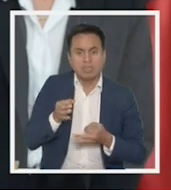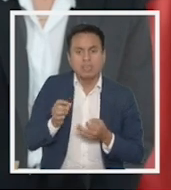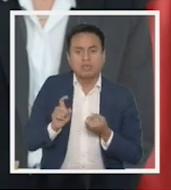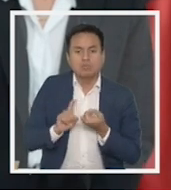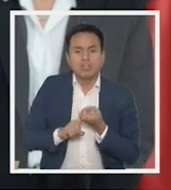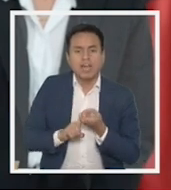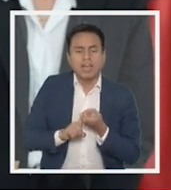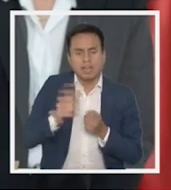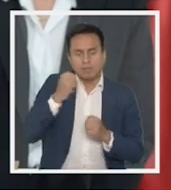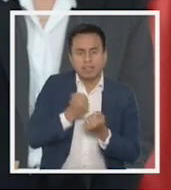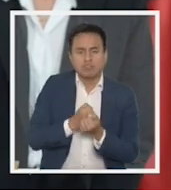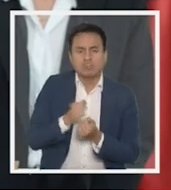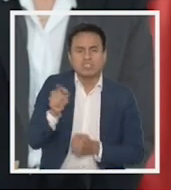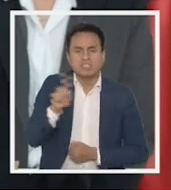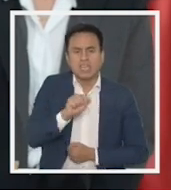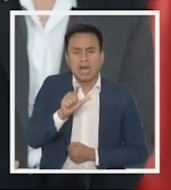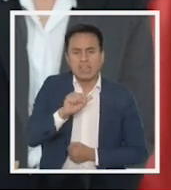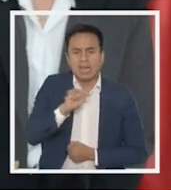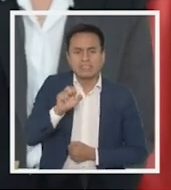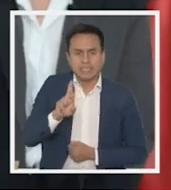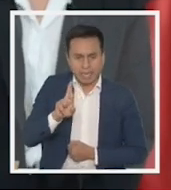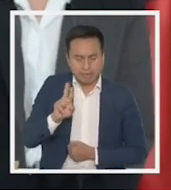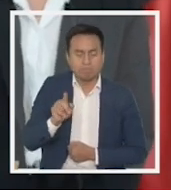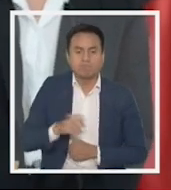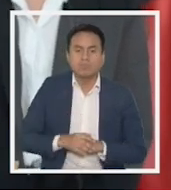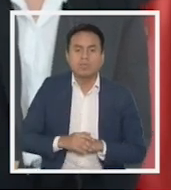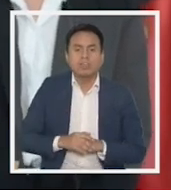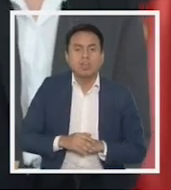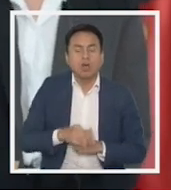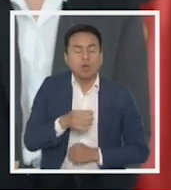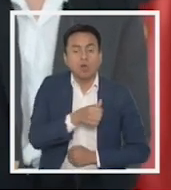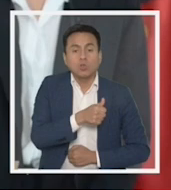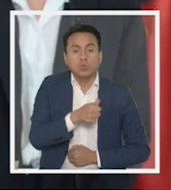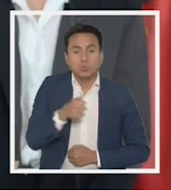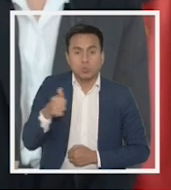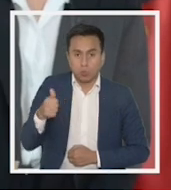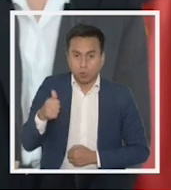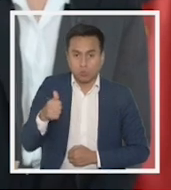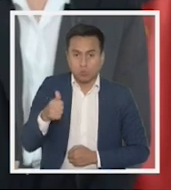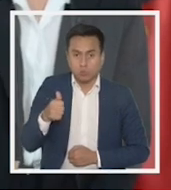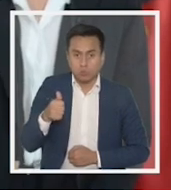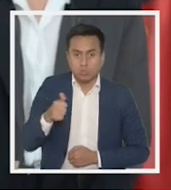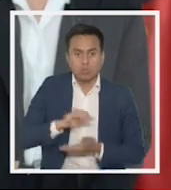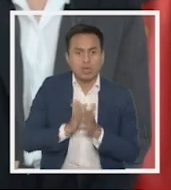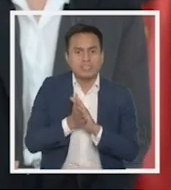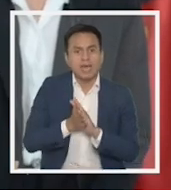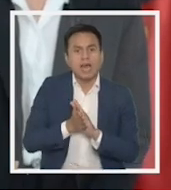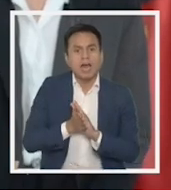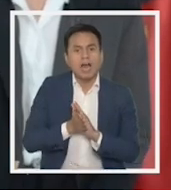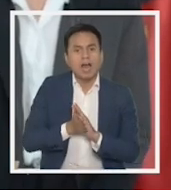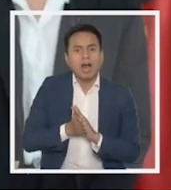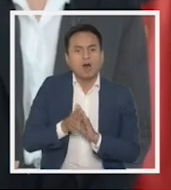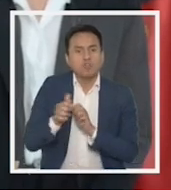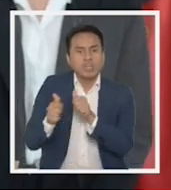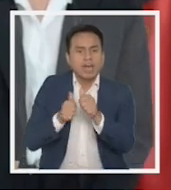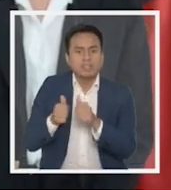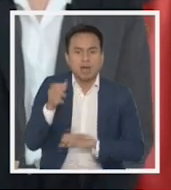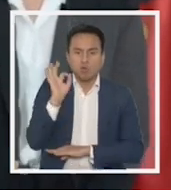Todos, todas las autoridades con las cuales hemos estado reunidas, respondemos a ese